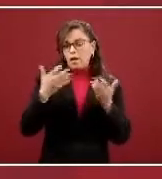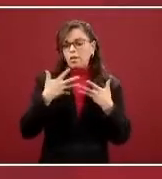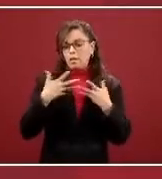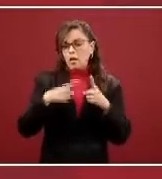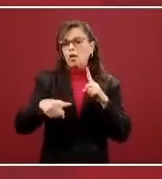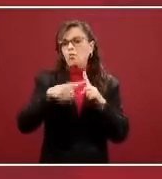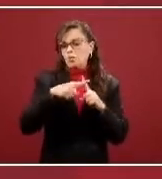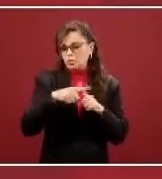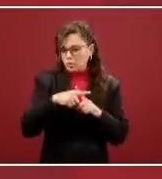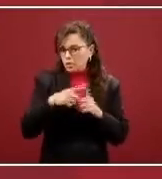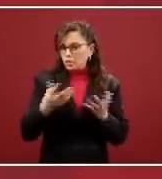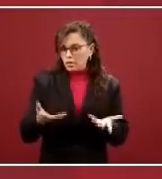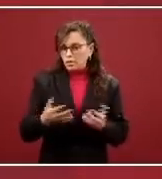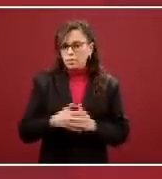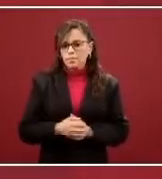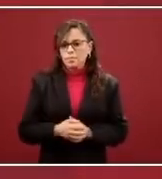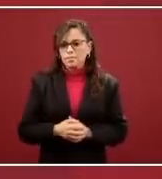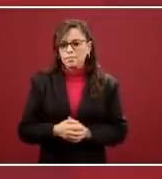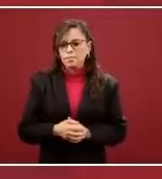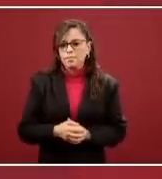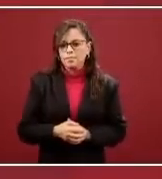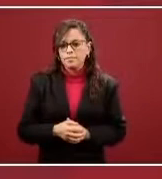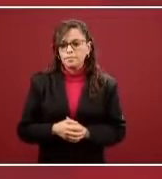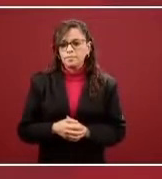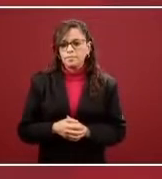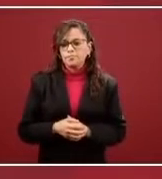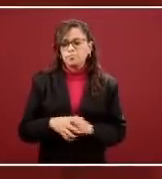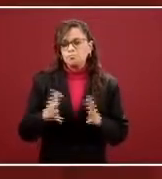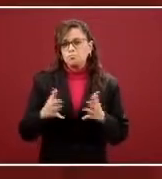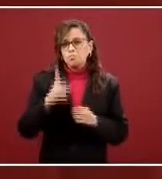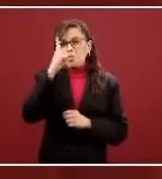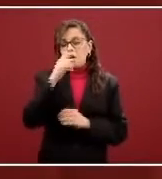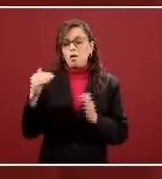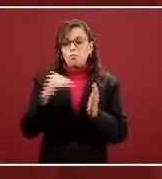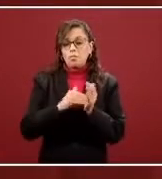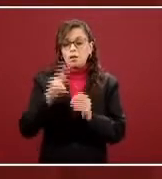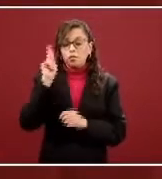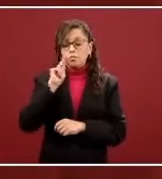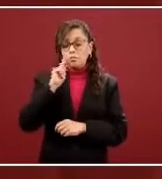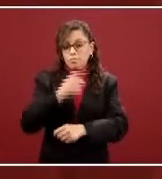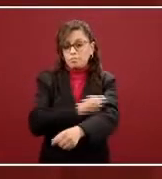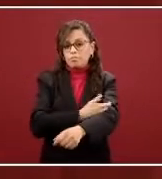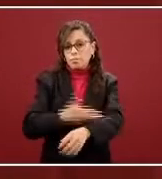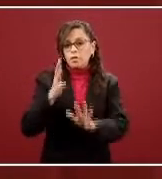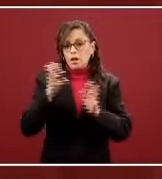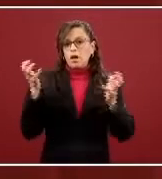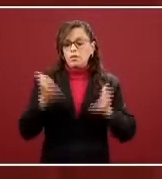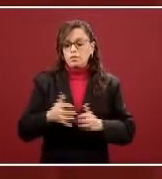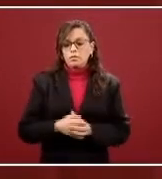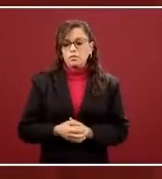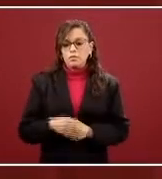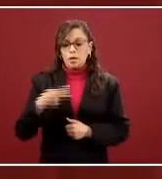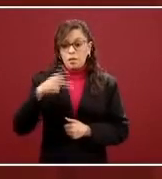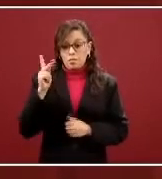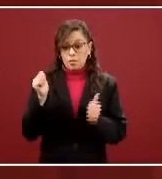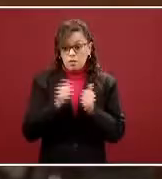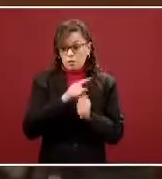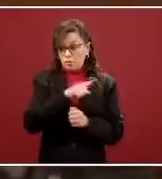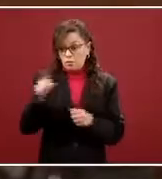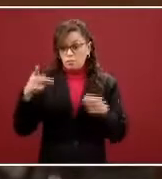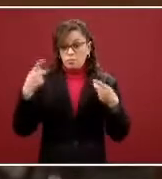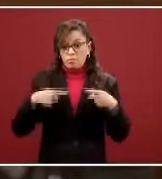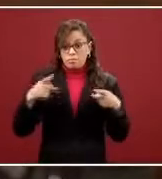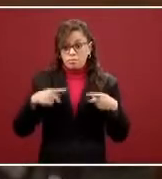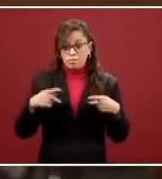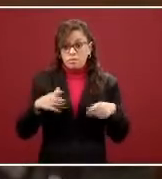este momento se estarían tomando son un poco más de 1000 pruebas que se han llevado a cabo, 1000. pero no son de personas porque pueden hacer una